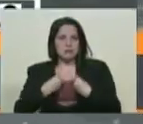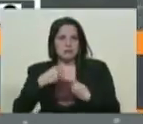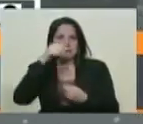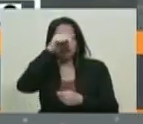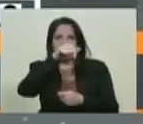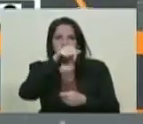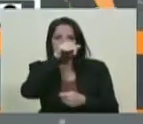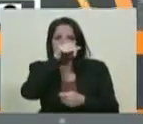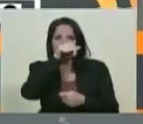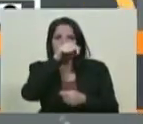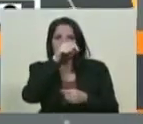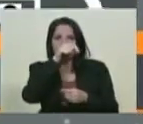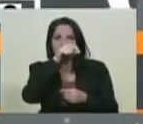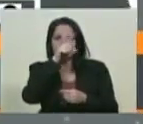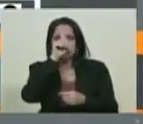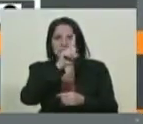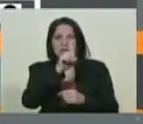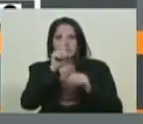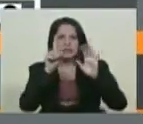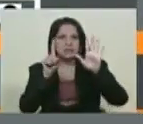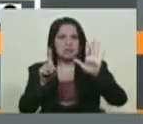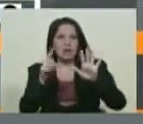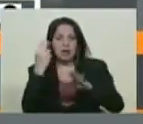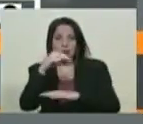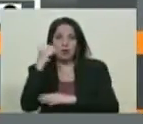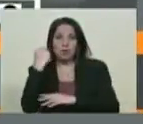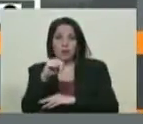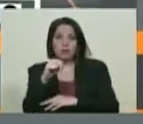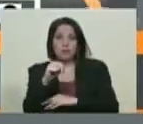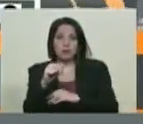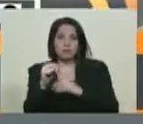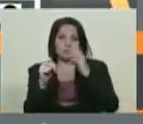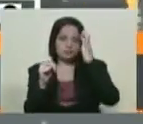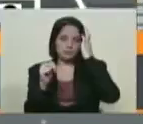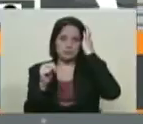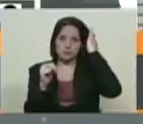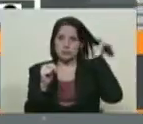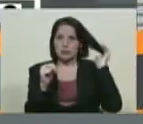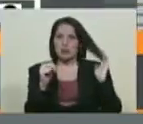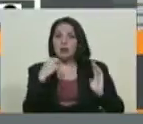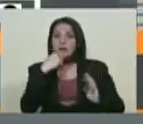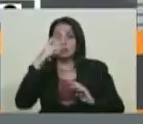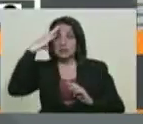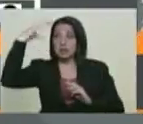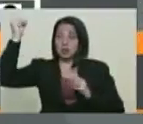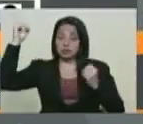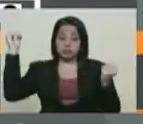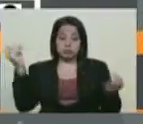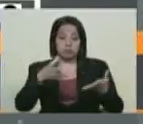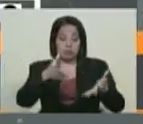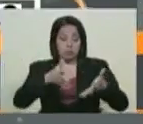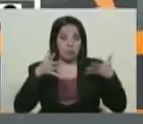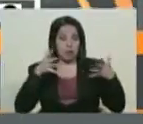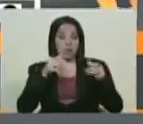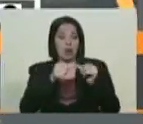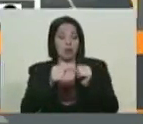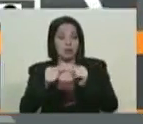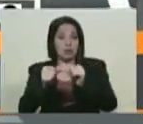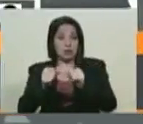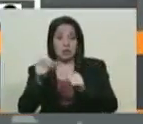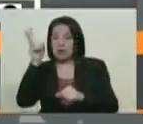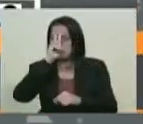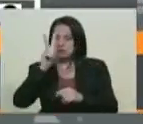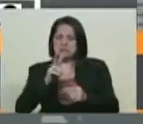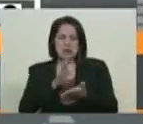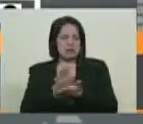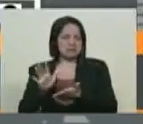jueves 16 de noviembre. Expresó que Dios concede el premio a la constancia y afirmó que Venezuela está en